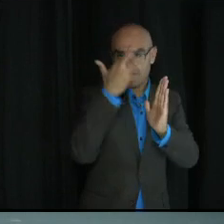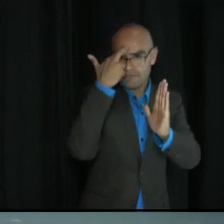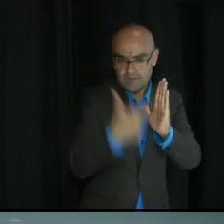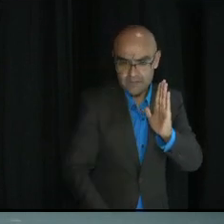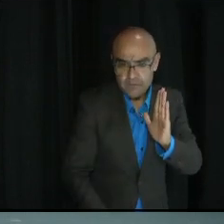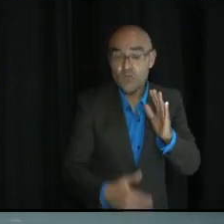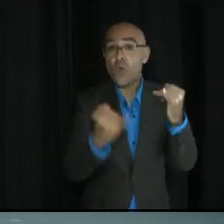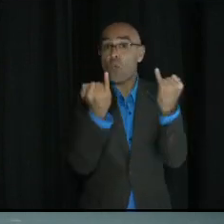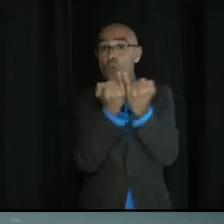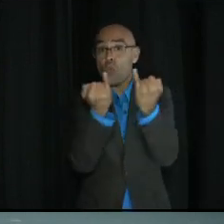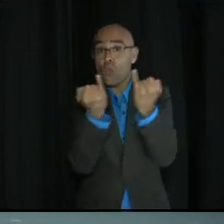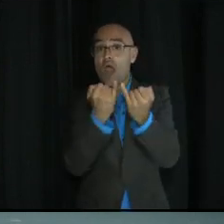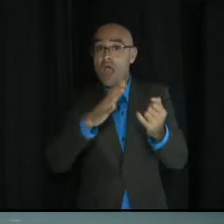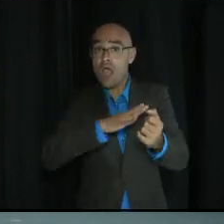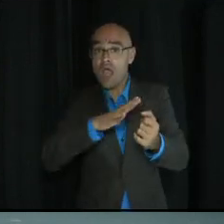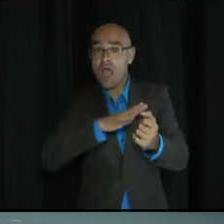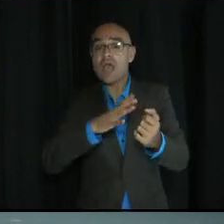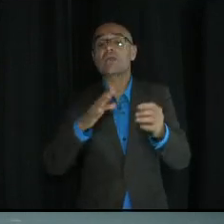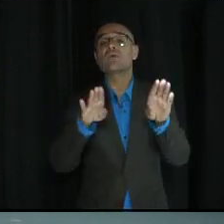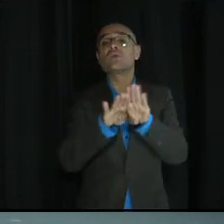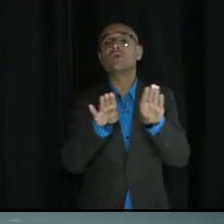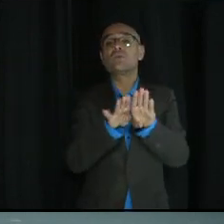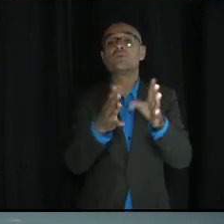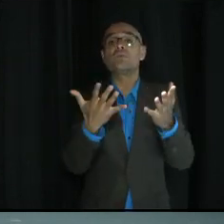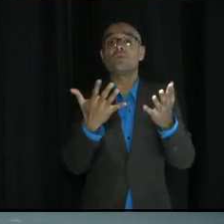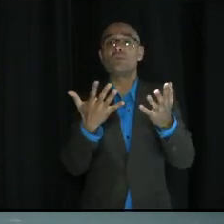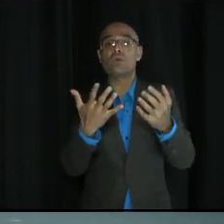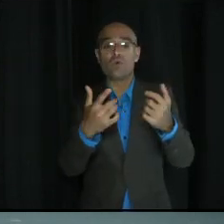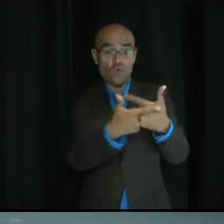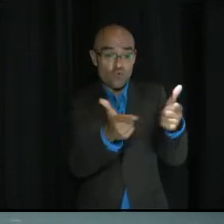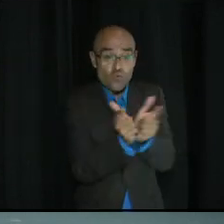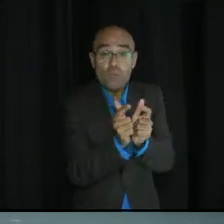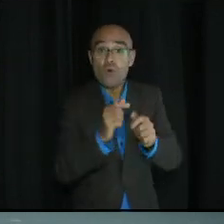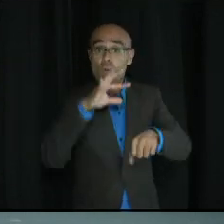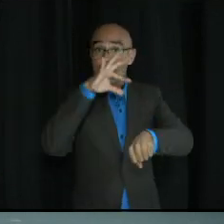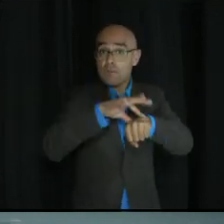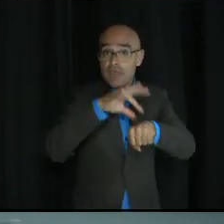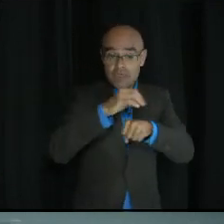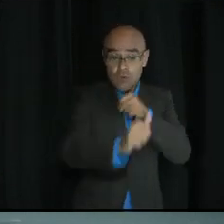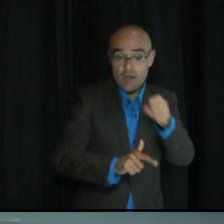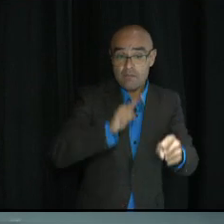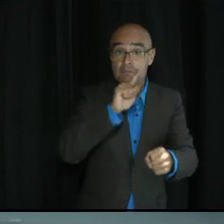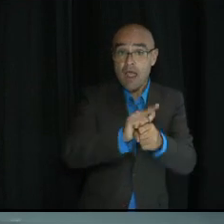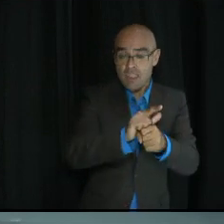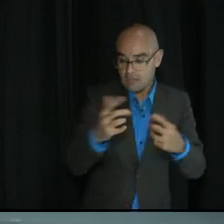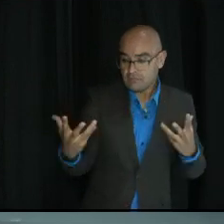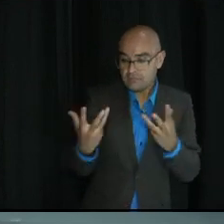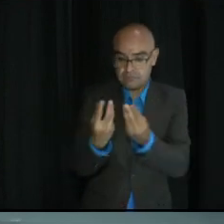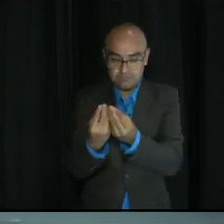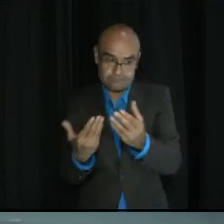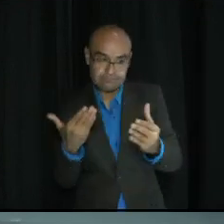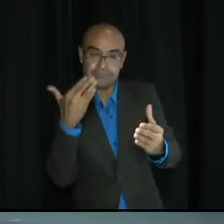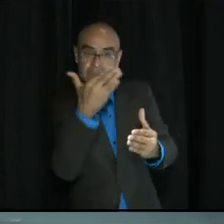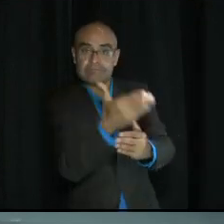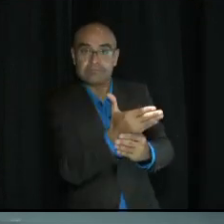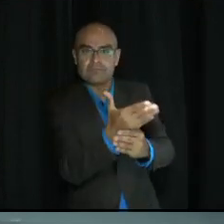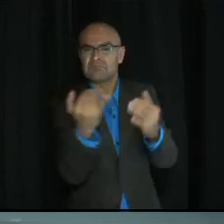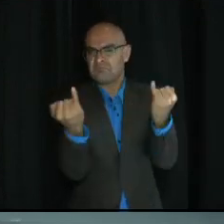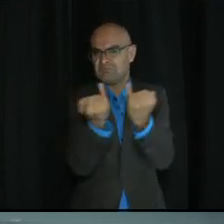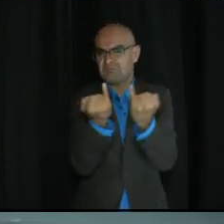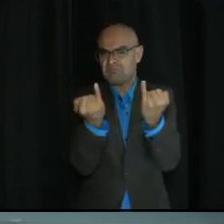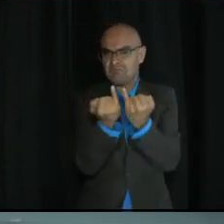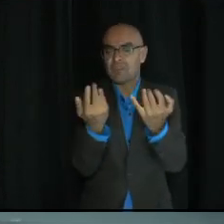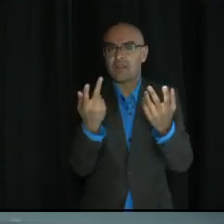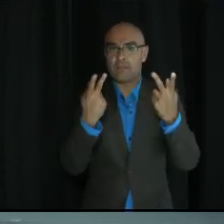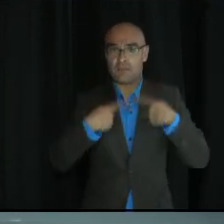en materia de medicina veterinaria. En este caso, la función del perito criminalista pues